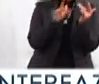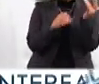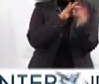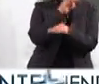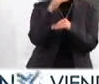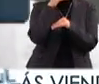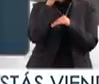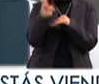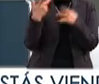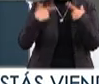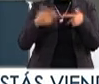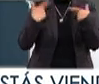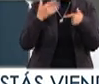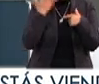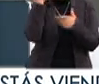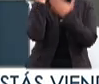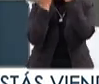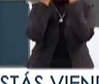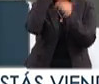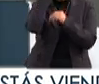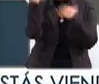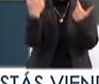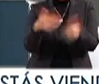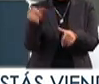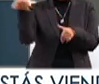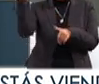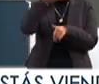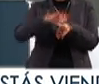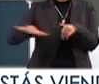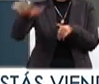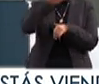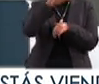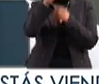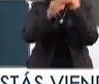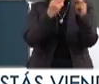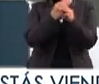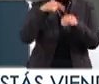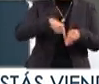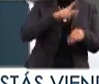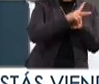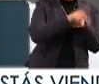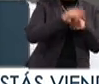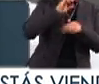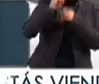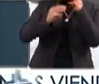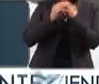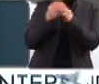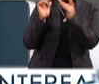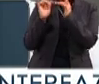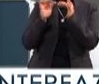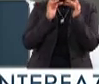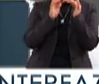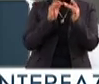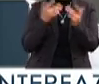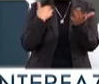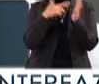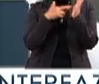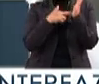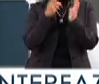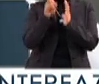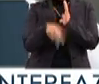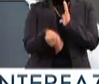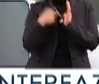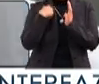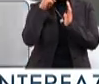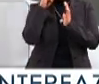la mejor gente la gente mejor preparada en su campo en el mundo no solo de tu país sino de todo el mundo y los requisitos en